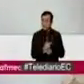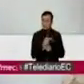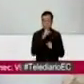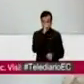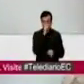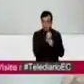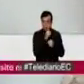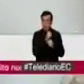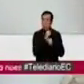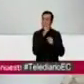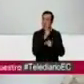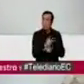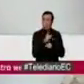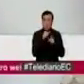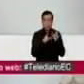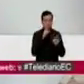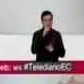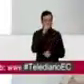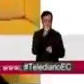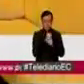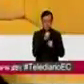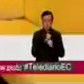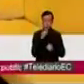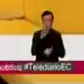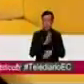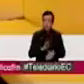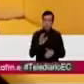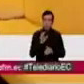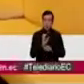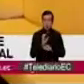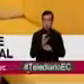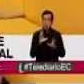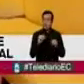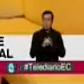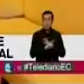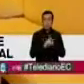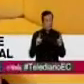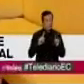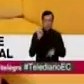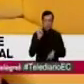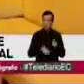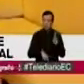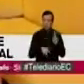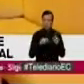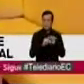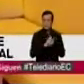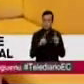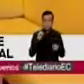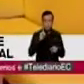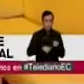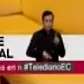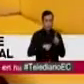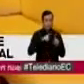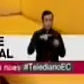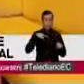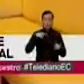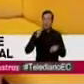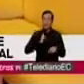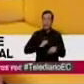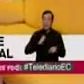empleo de los trabajadores del país. No se puede de ninguna manera que el trabajador gane menos del